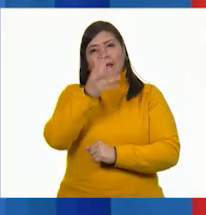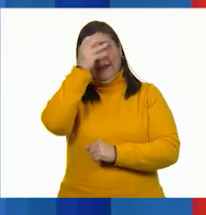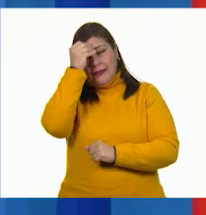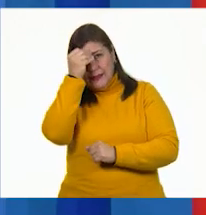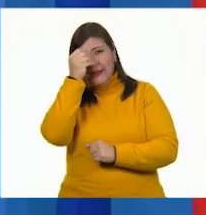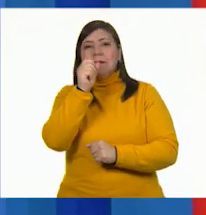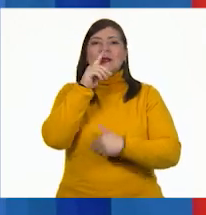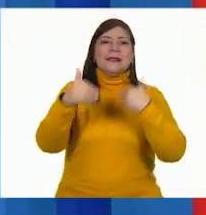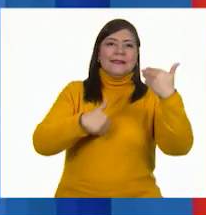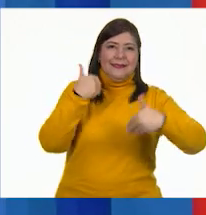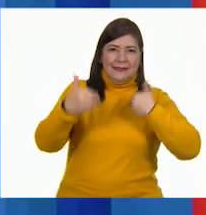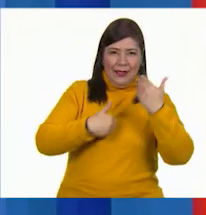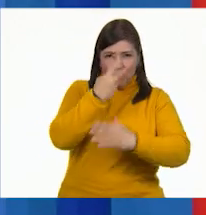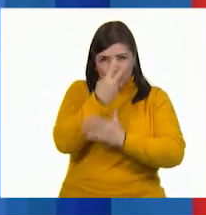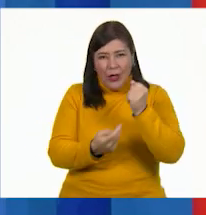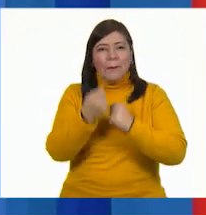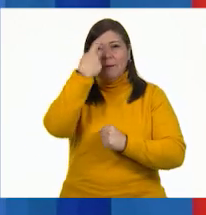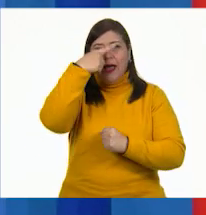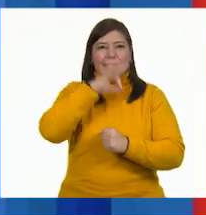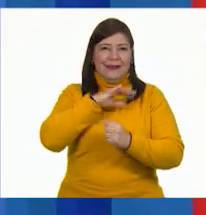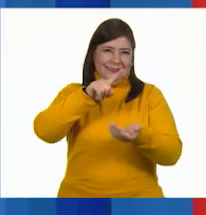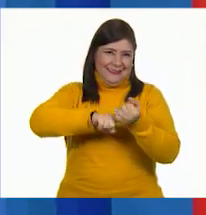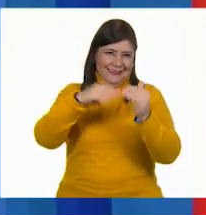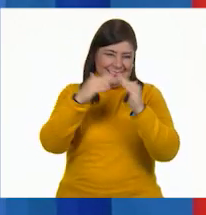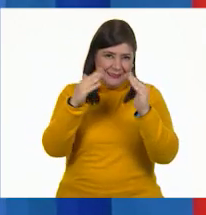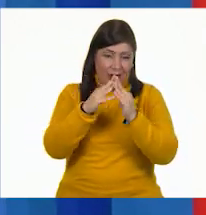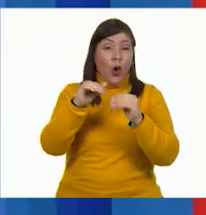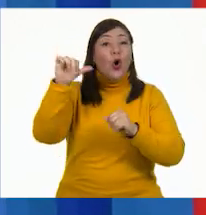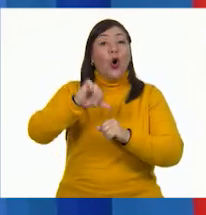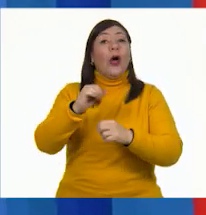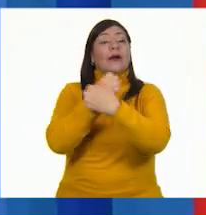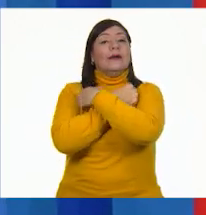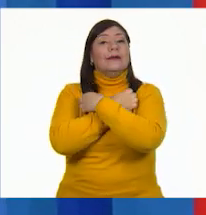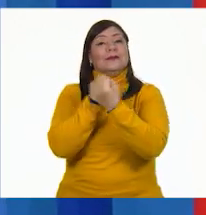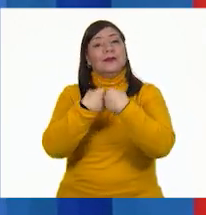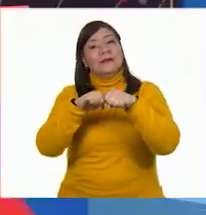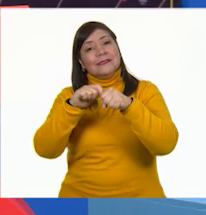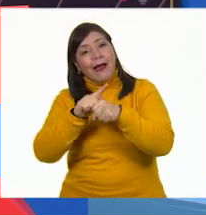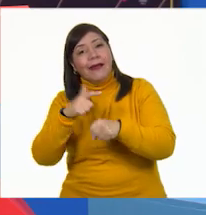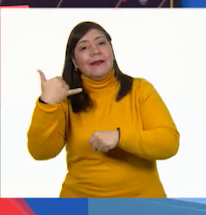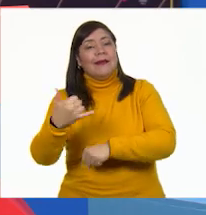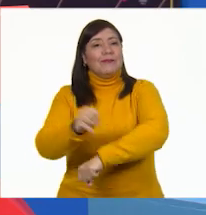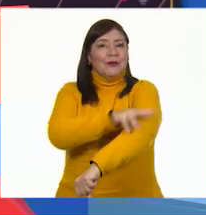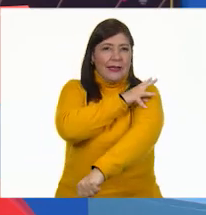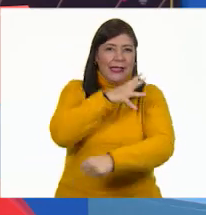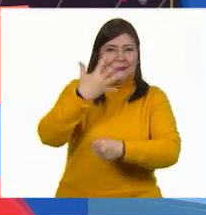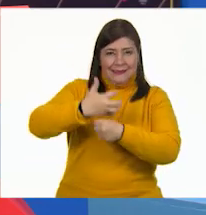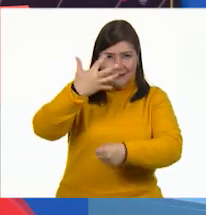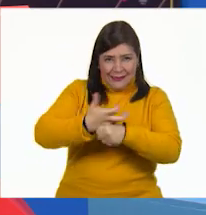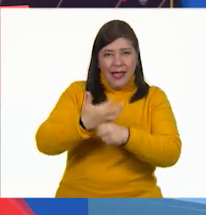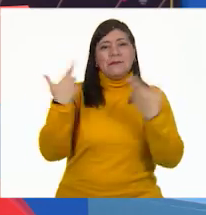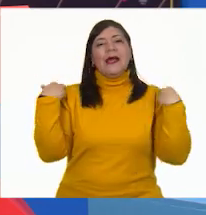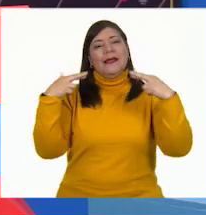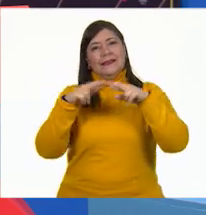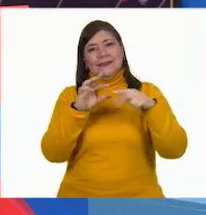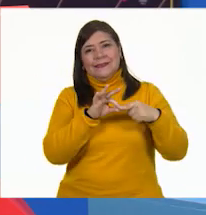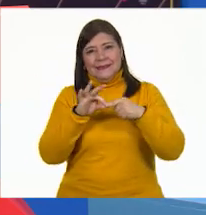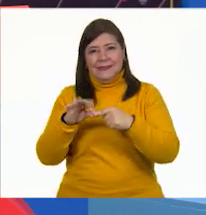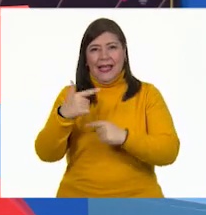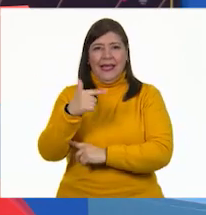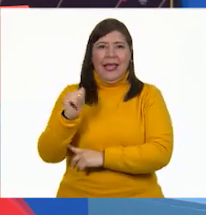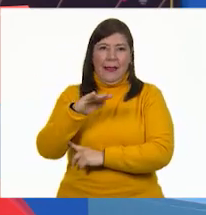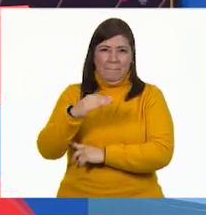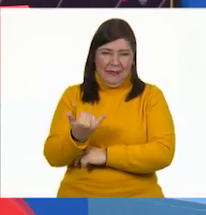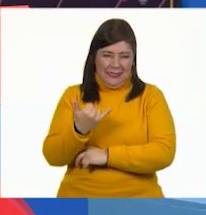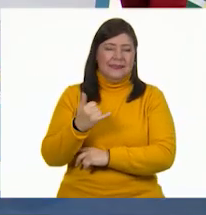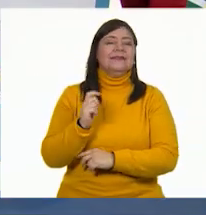desde nuestros hogares. Hoy en Educación Socioemocional, quinto grado, nos acompaña la maestra Gabriela Unzueta Gómez.